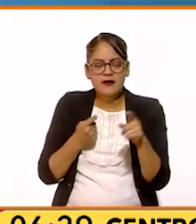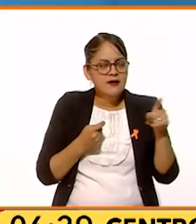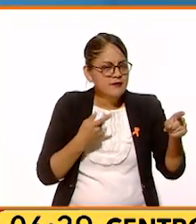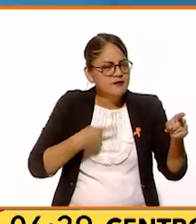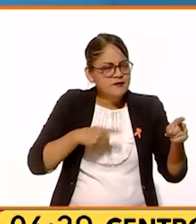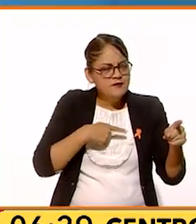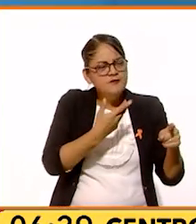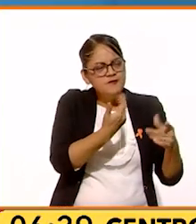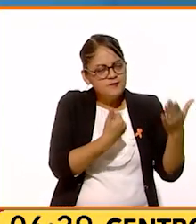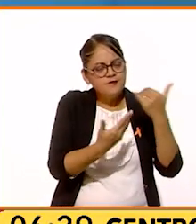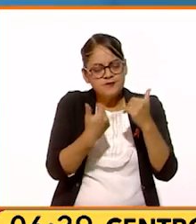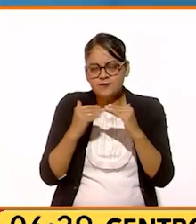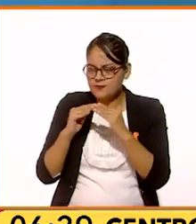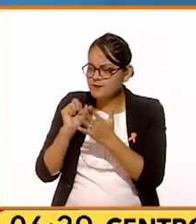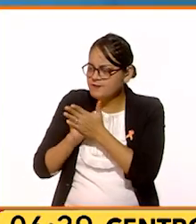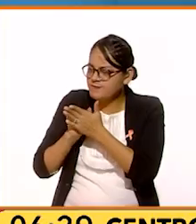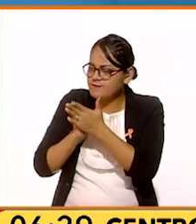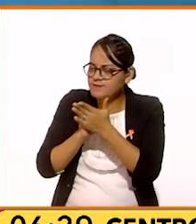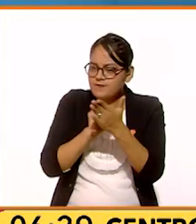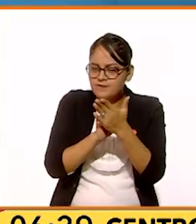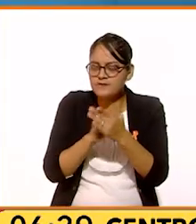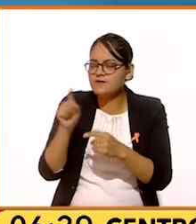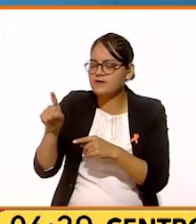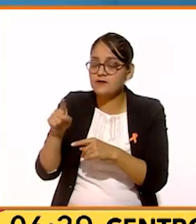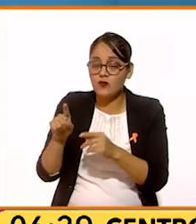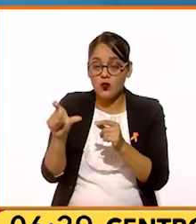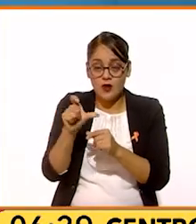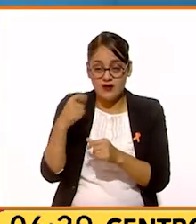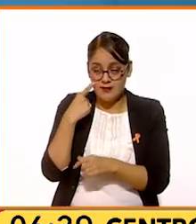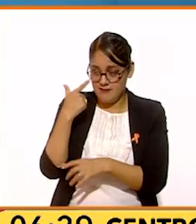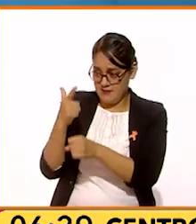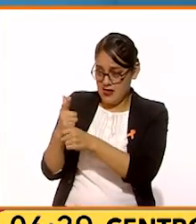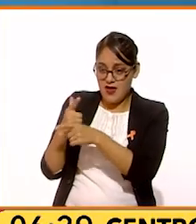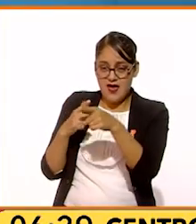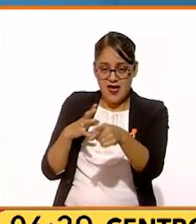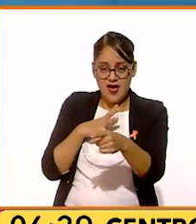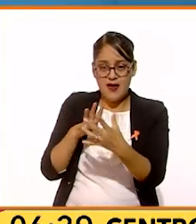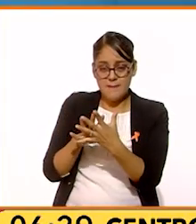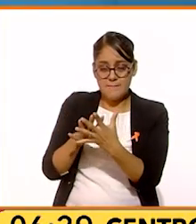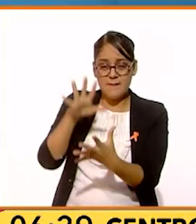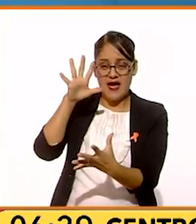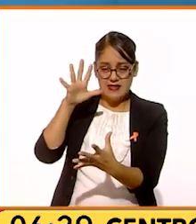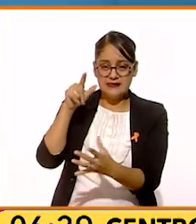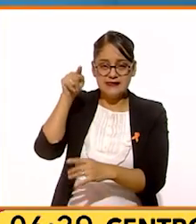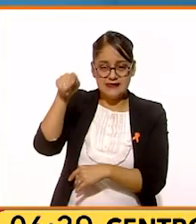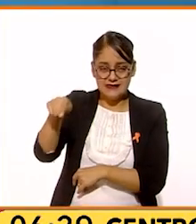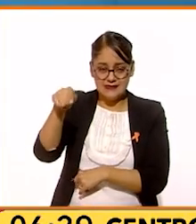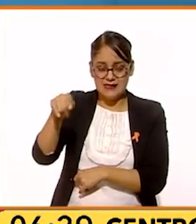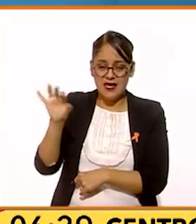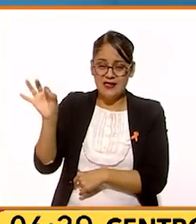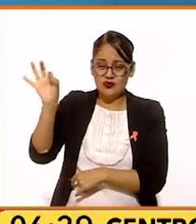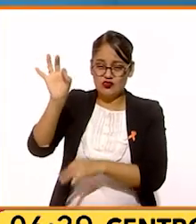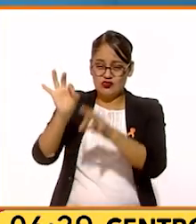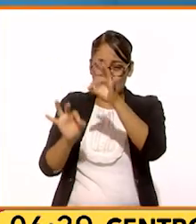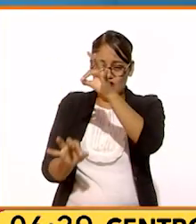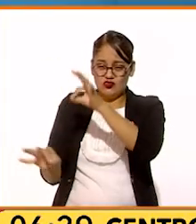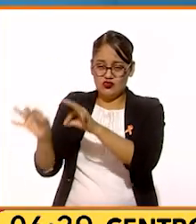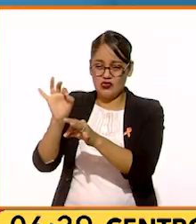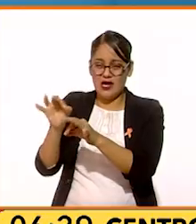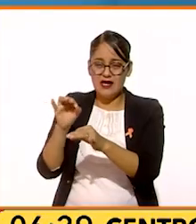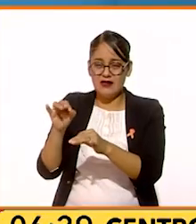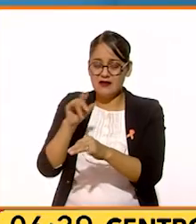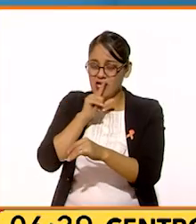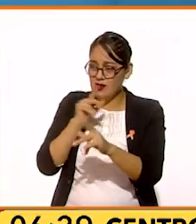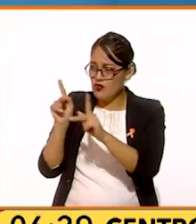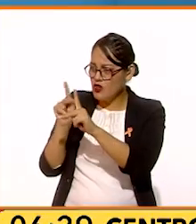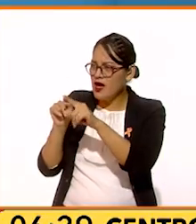por casa porque los tenemos muy bien mapeado. Cuando empezamos a ver que hay un incremento en la densidad de moscos en una localidad, en una